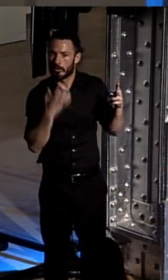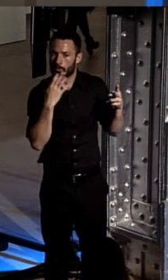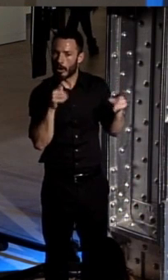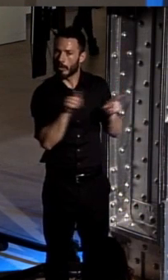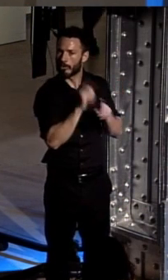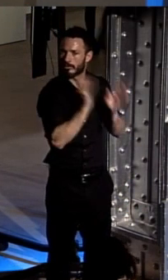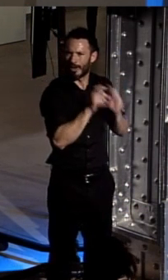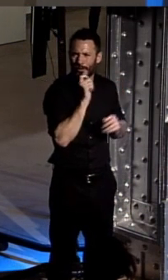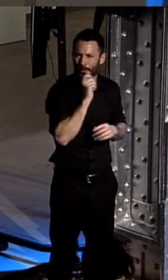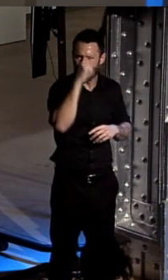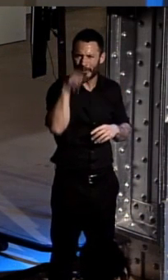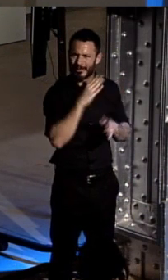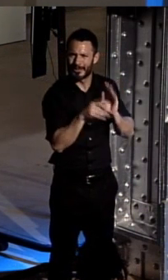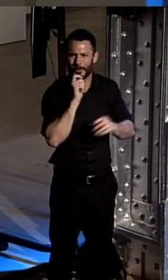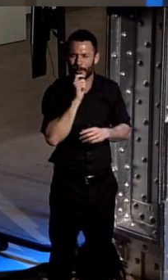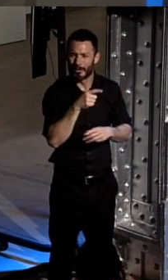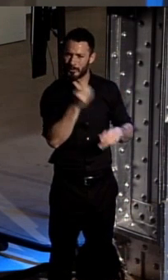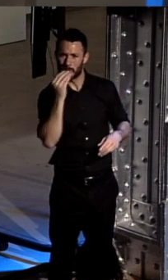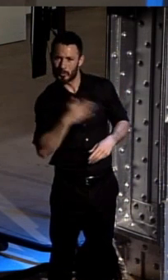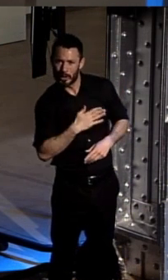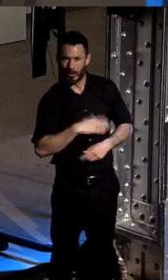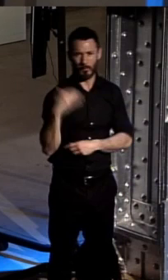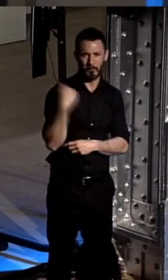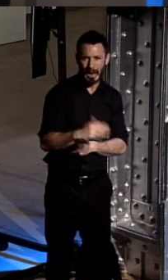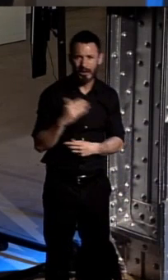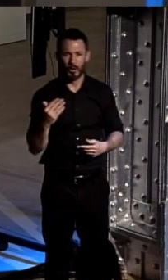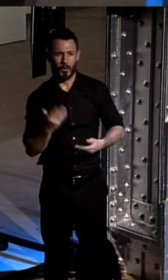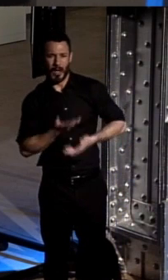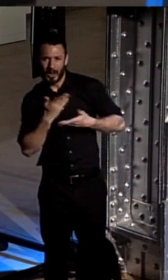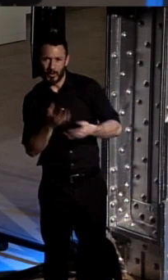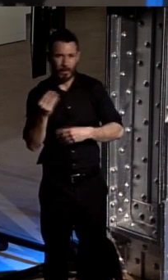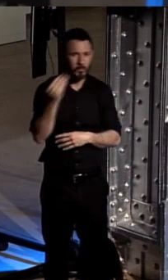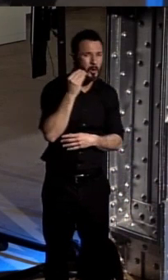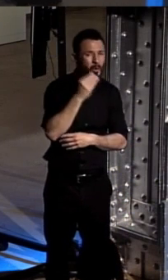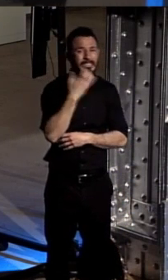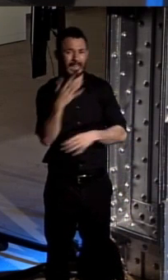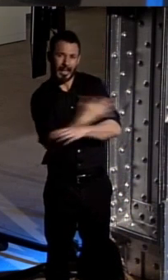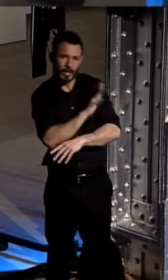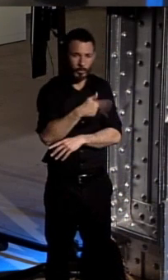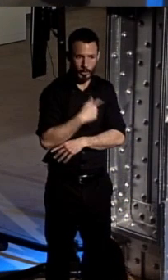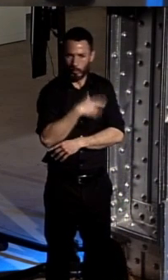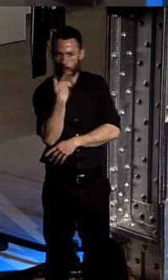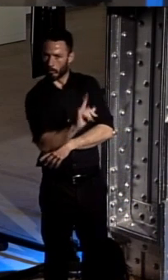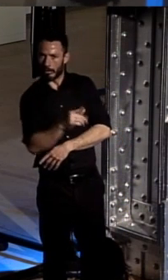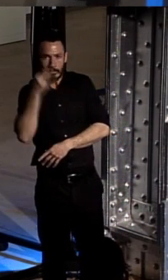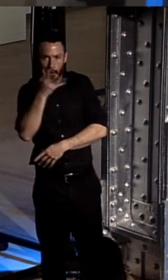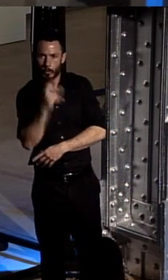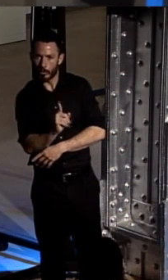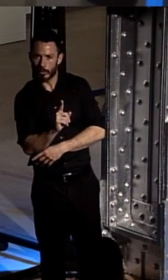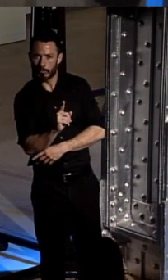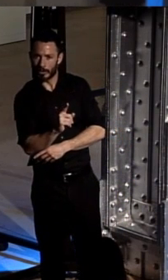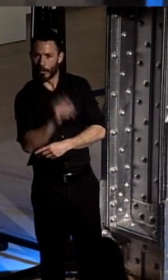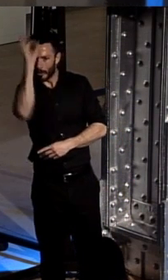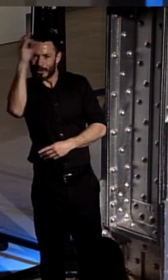a sus hijos, a sus padres. No saben si son buena gente, no saben si son samaritanos, si son cretinos, si robaron, si pegan. No saben nada. Y sin embargo